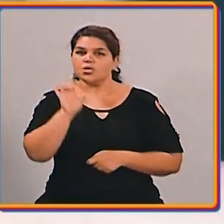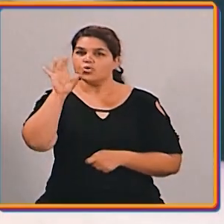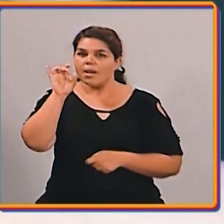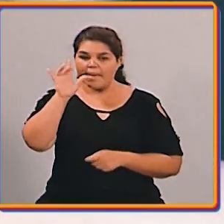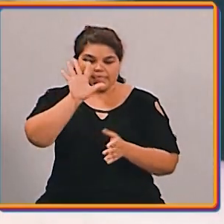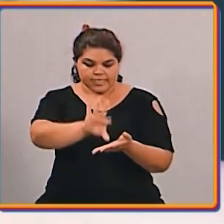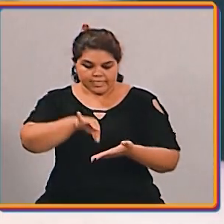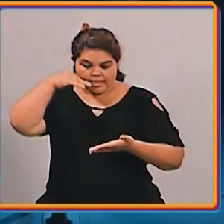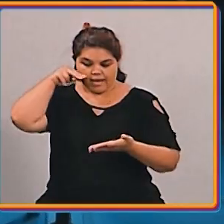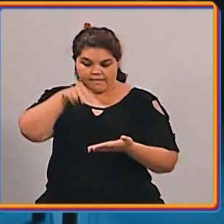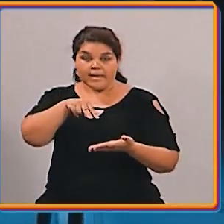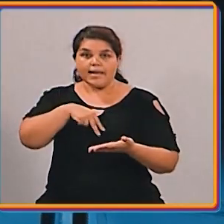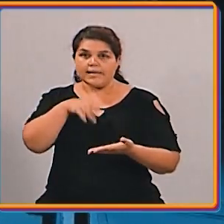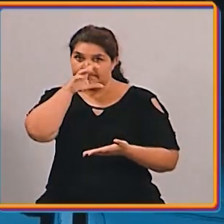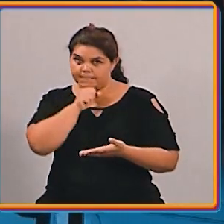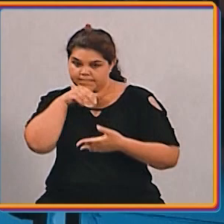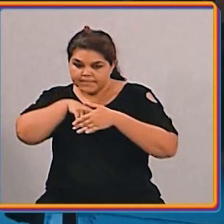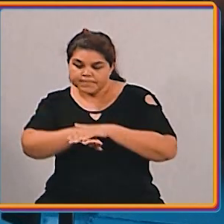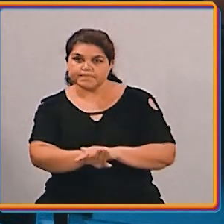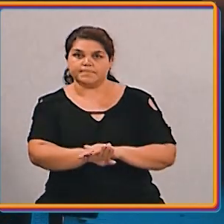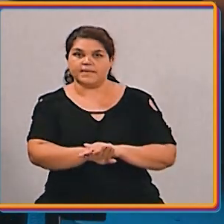qué carta te tocó y guardar el secreto.